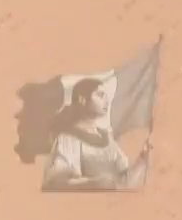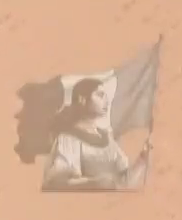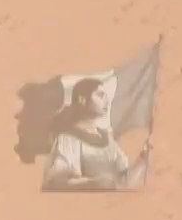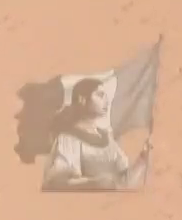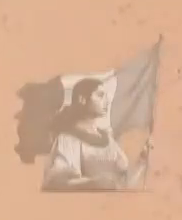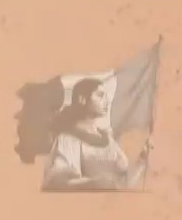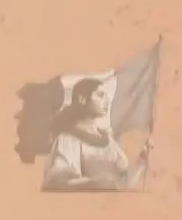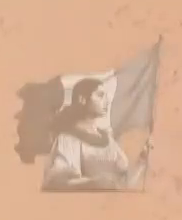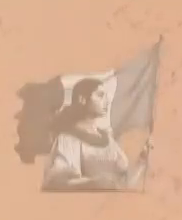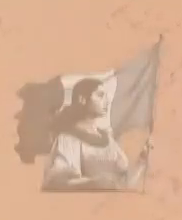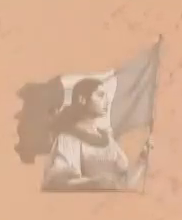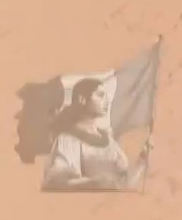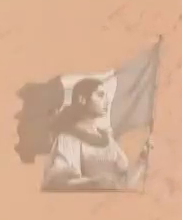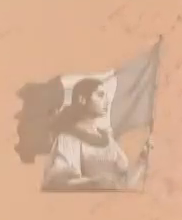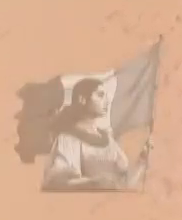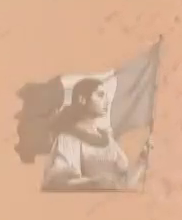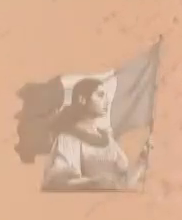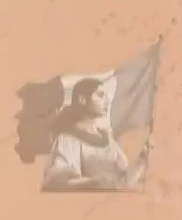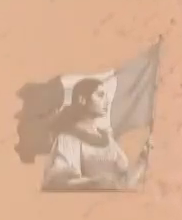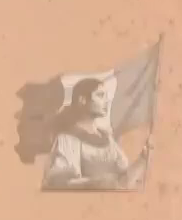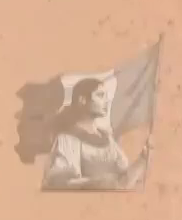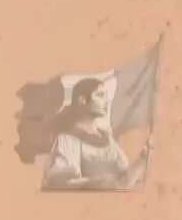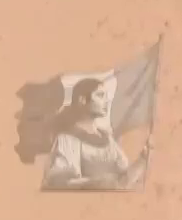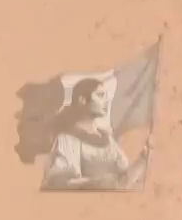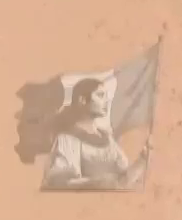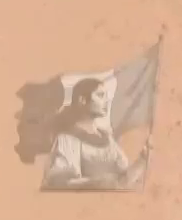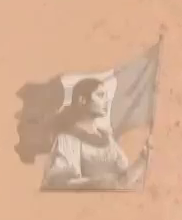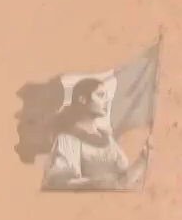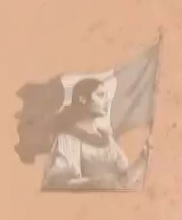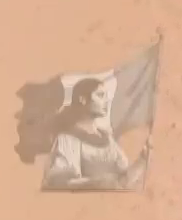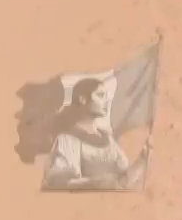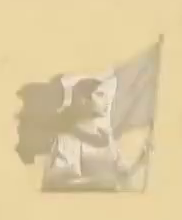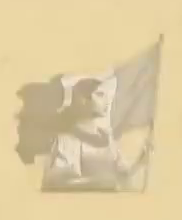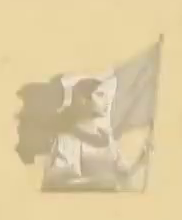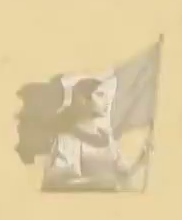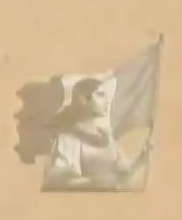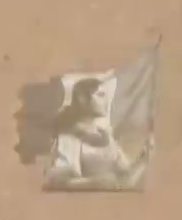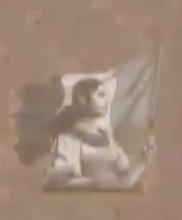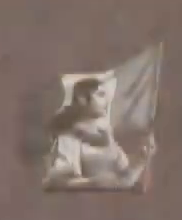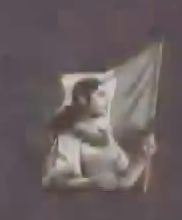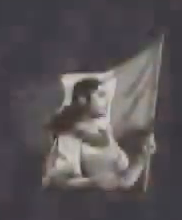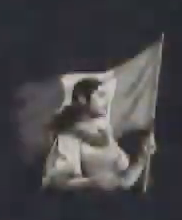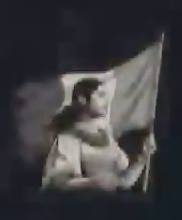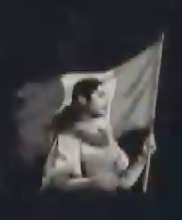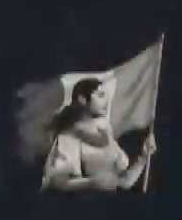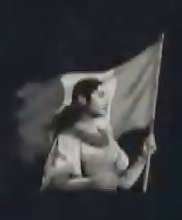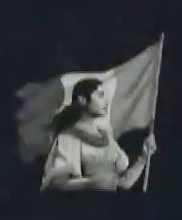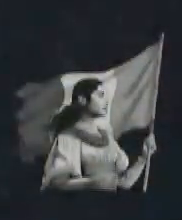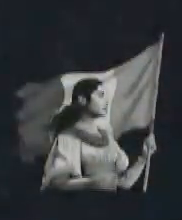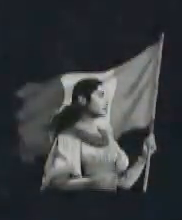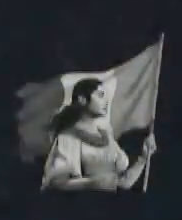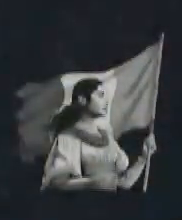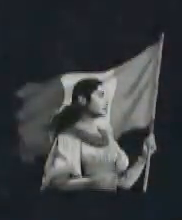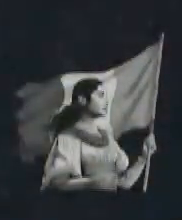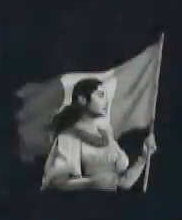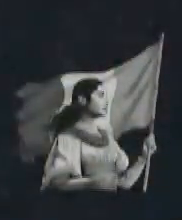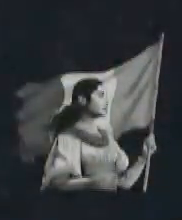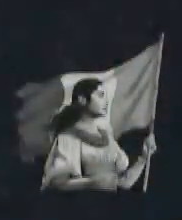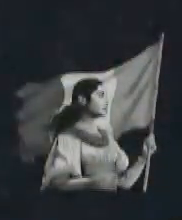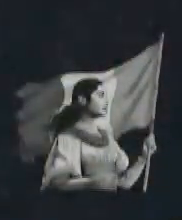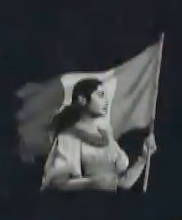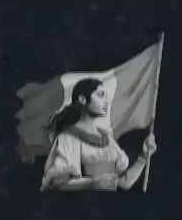primeros años quieren saber el porqué de todo lo que sucede a su alrededor y se preguntan: ¿por qué brilla el